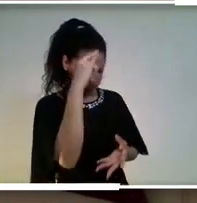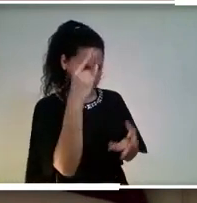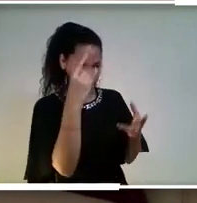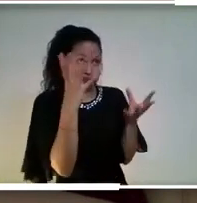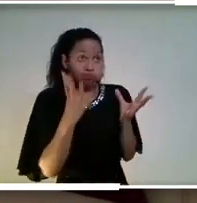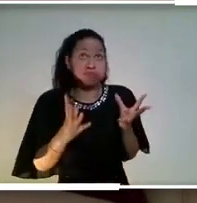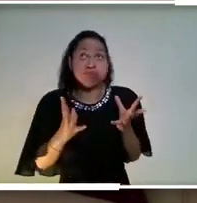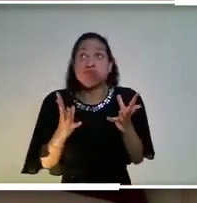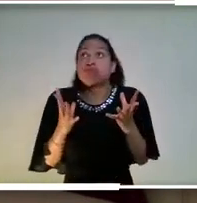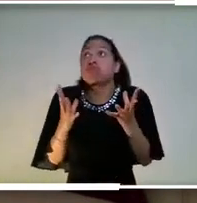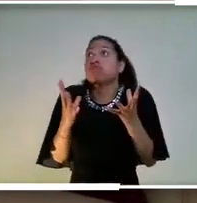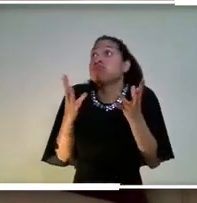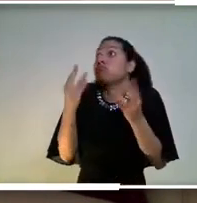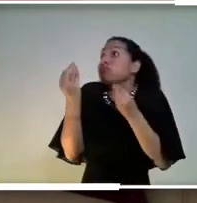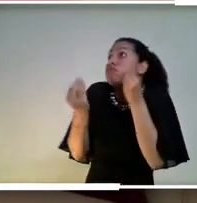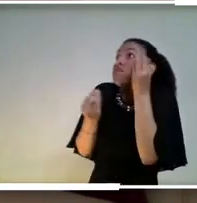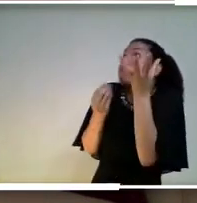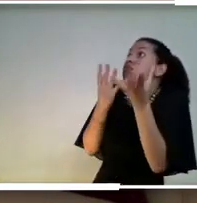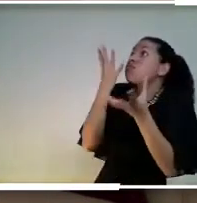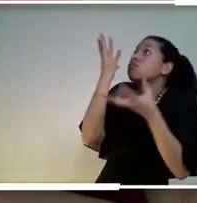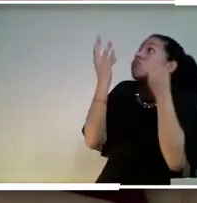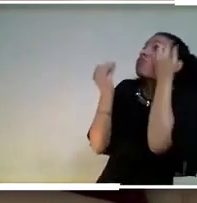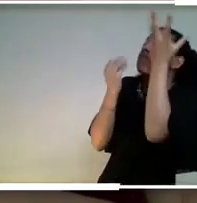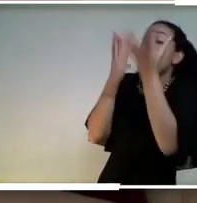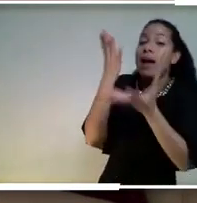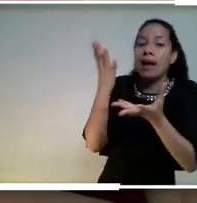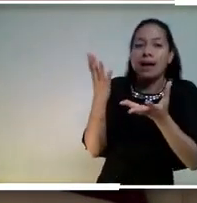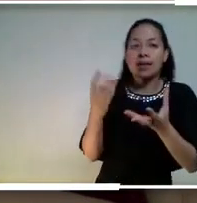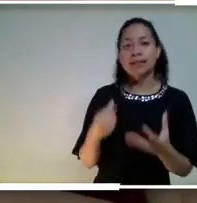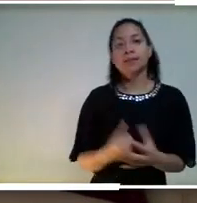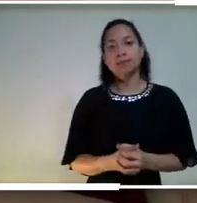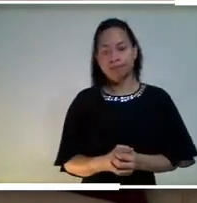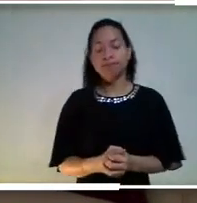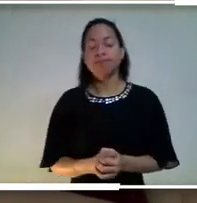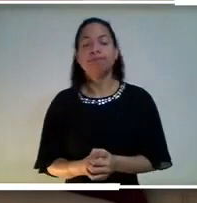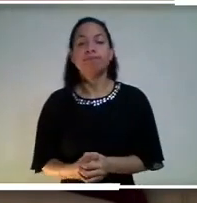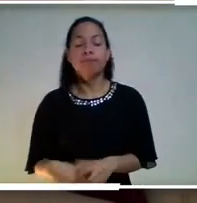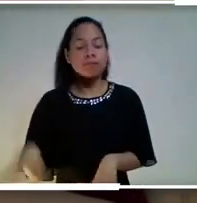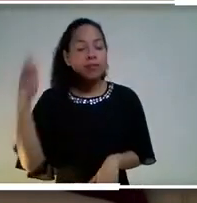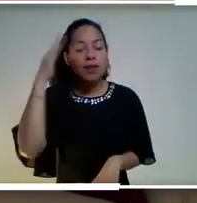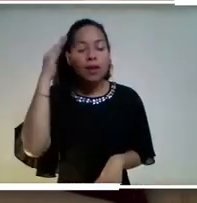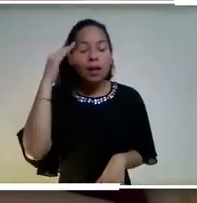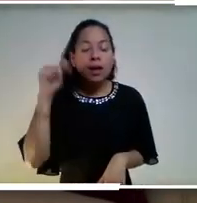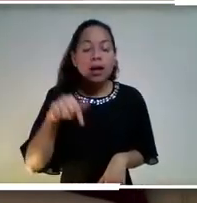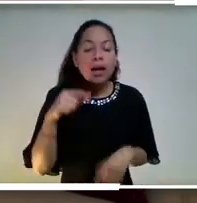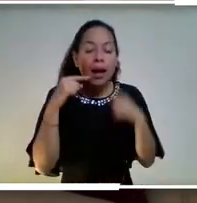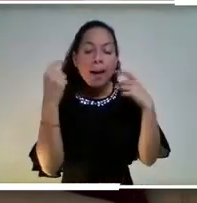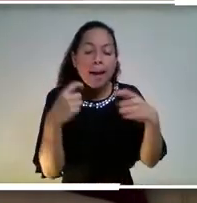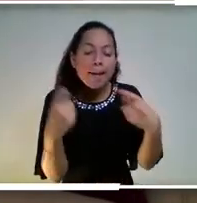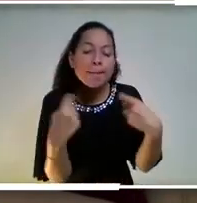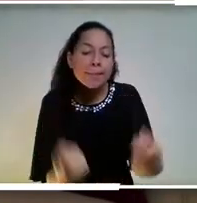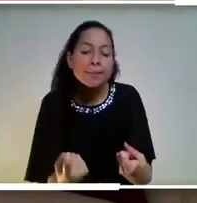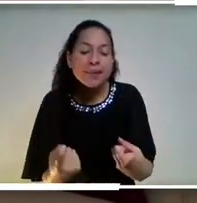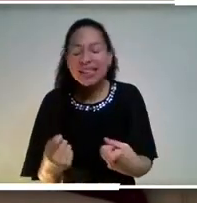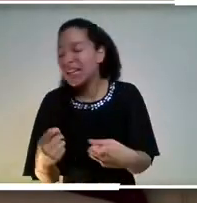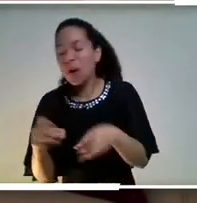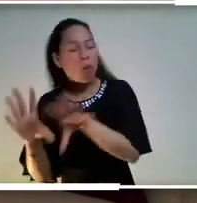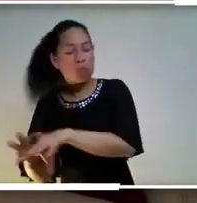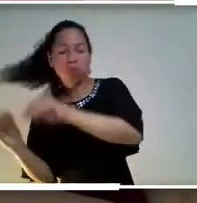el mal será erradicado y de esas cenizas jesús hará un cielo nuevo y una tierra nueva